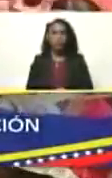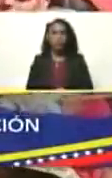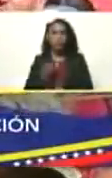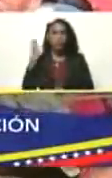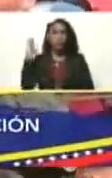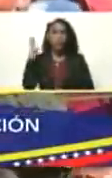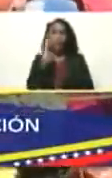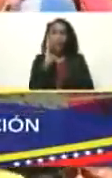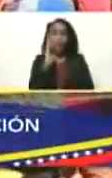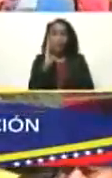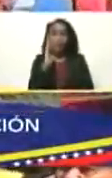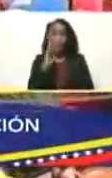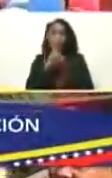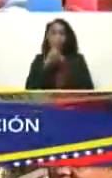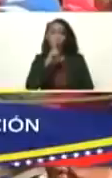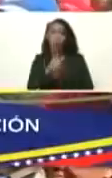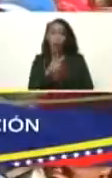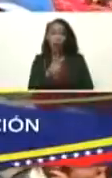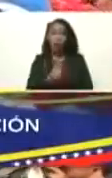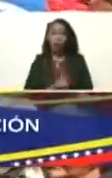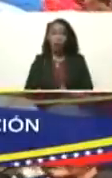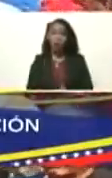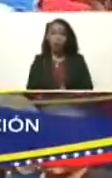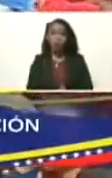Vinieron por las malas,